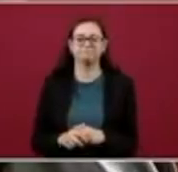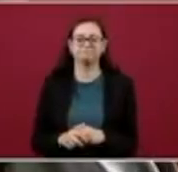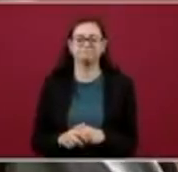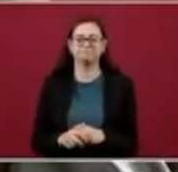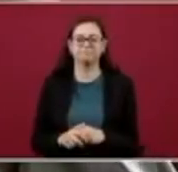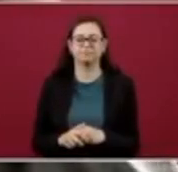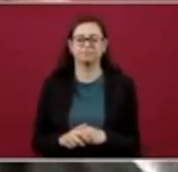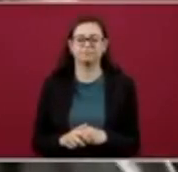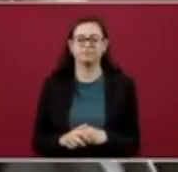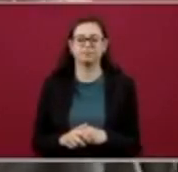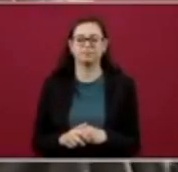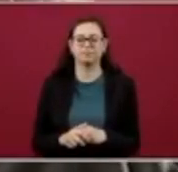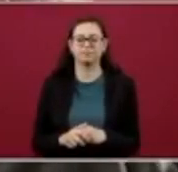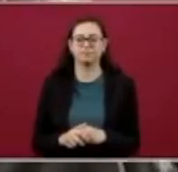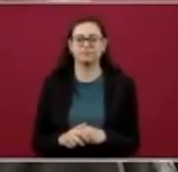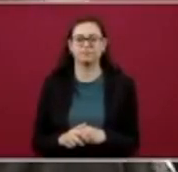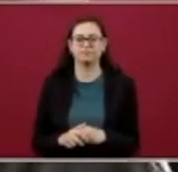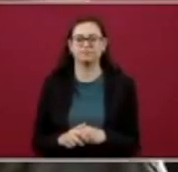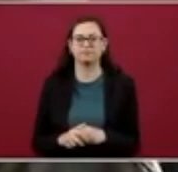De modo que